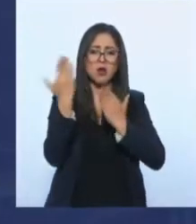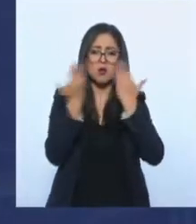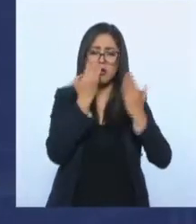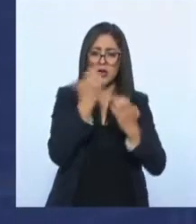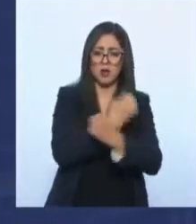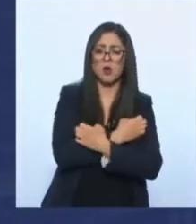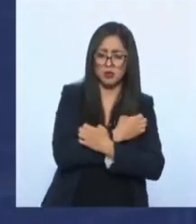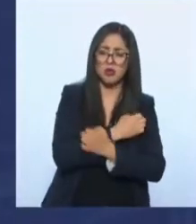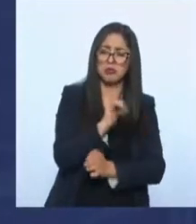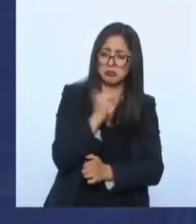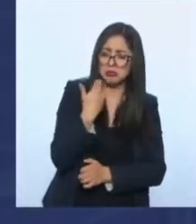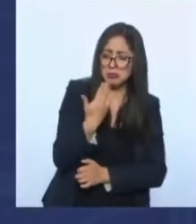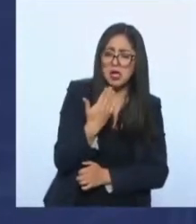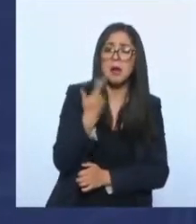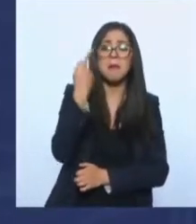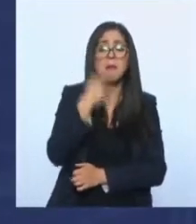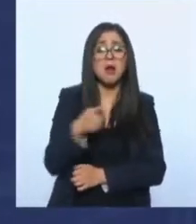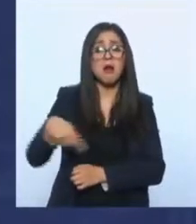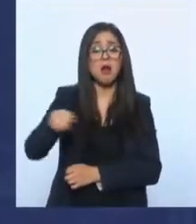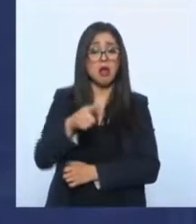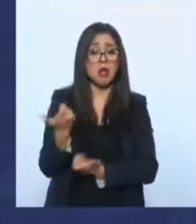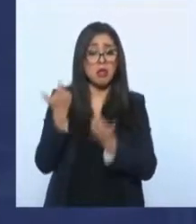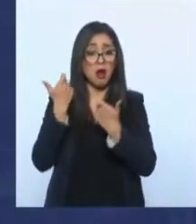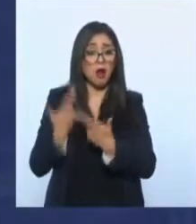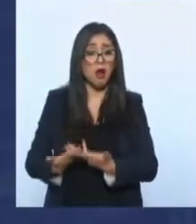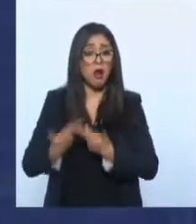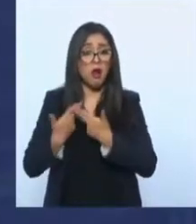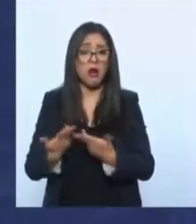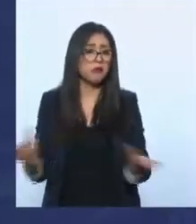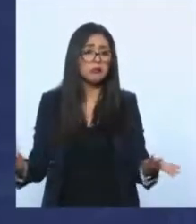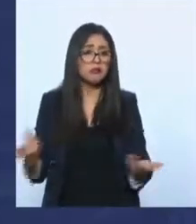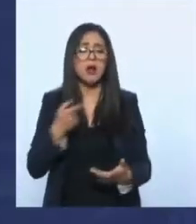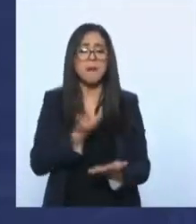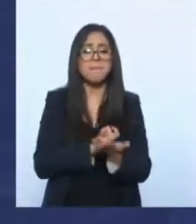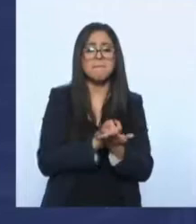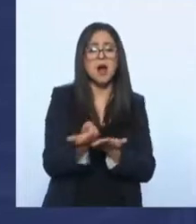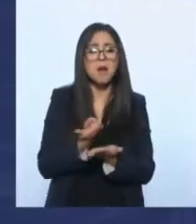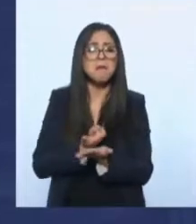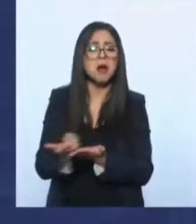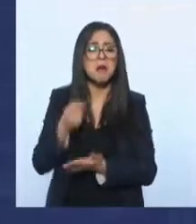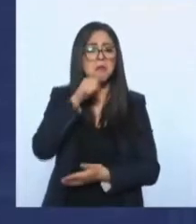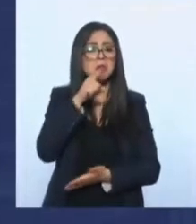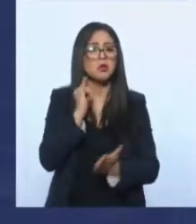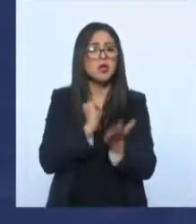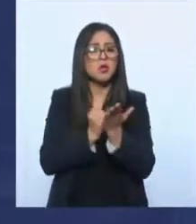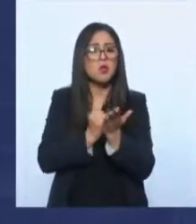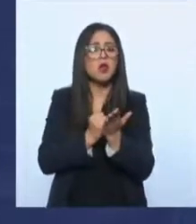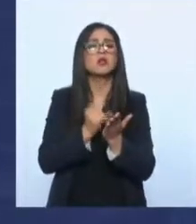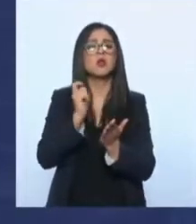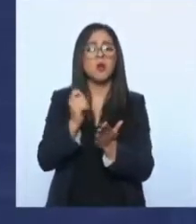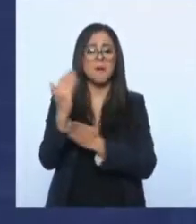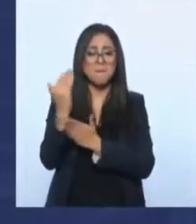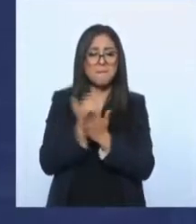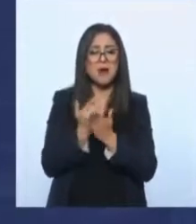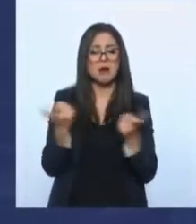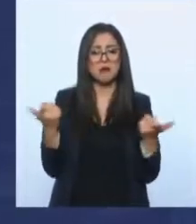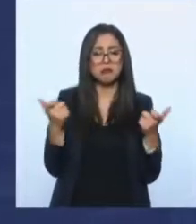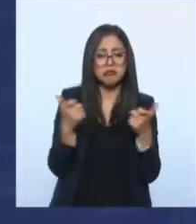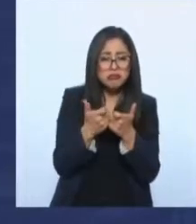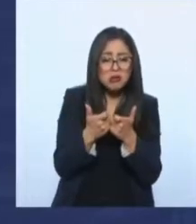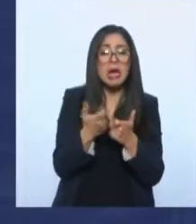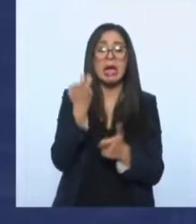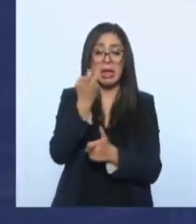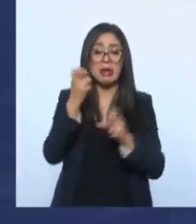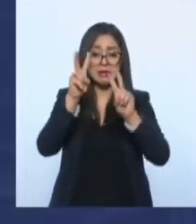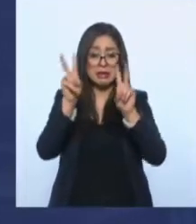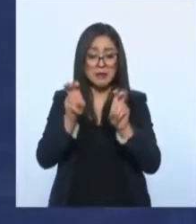es cierto que no hay dinero que alcance. El pago de impuestos últimamente también se ha visto un poco reducido, entonces esos